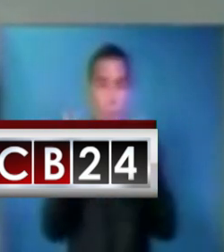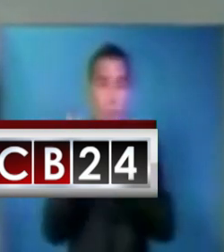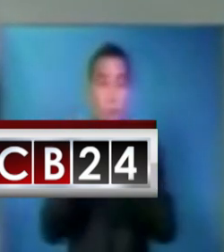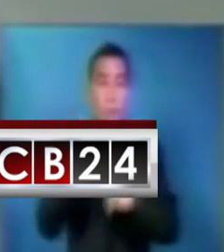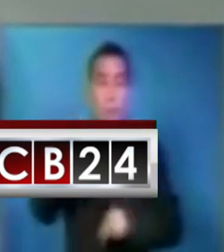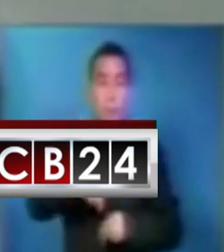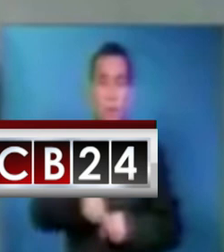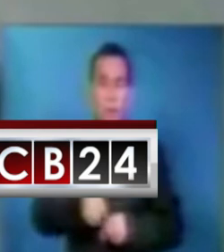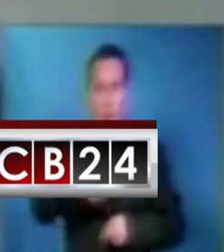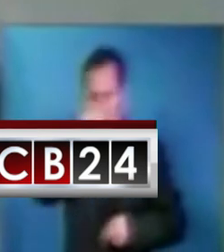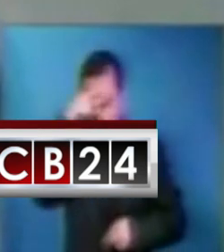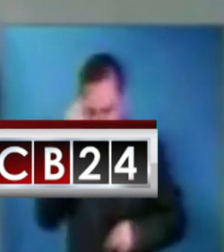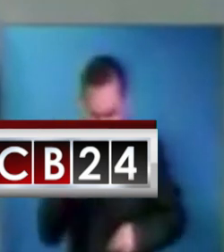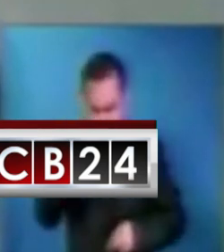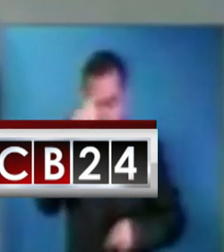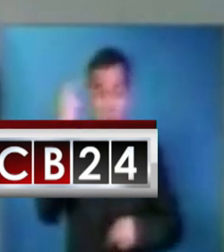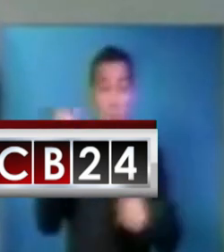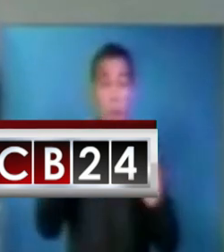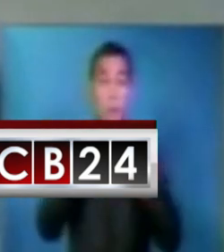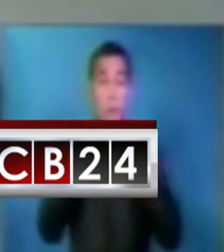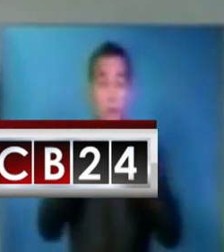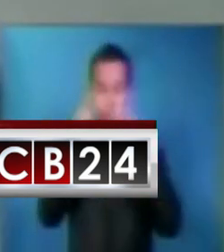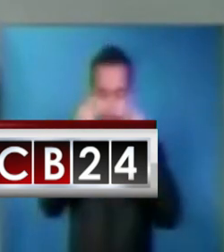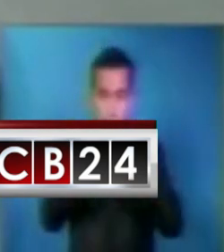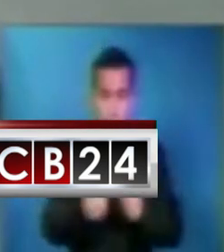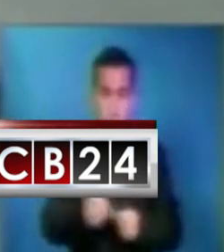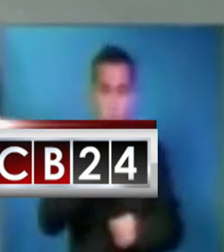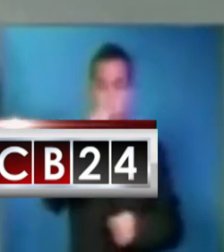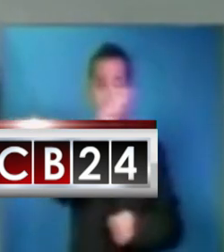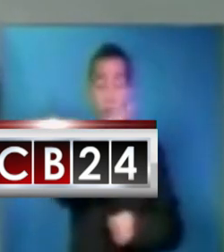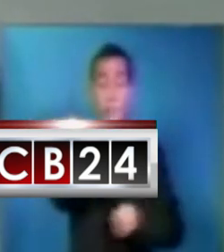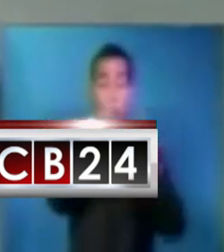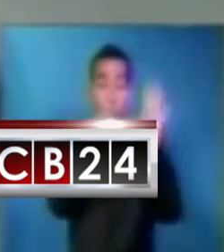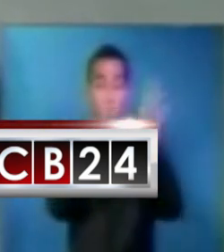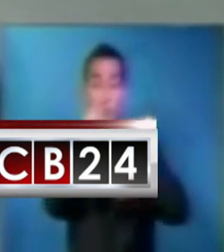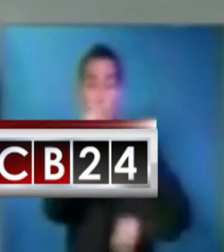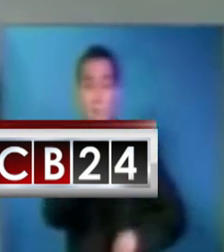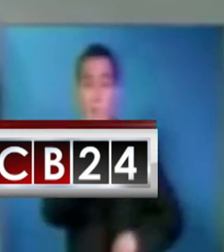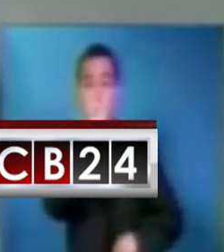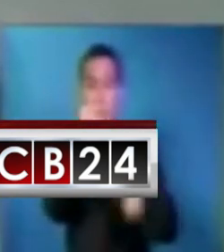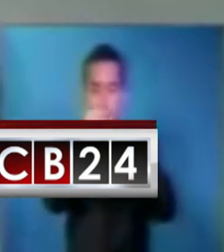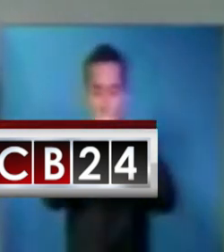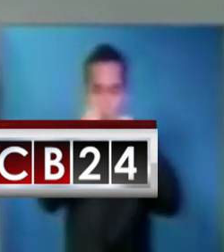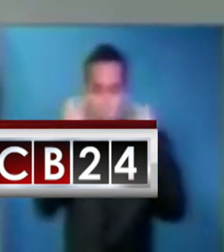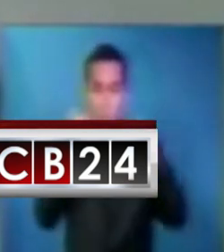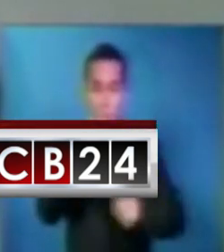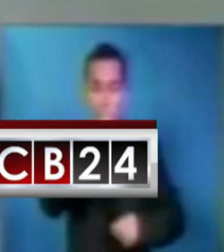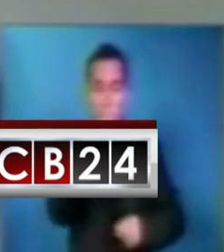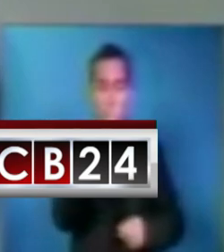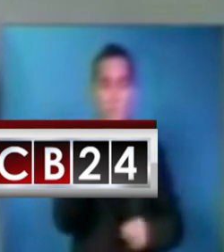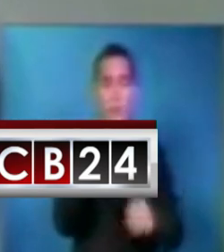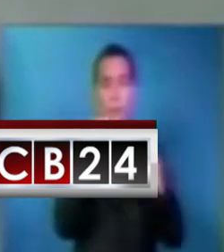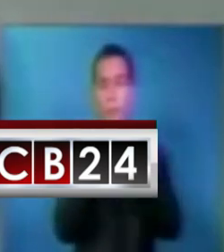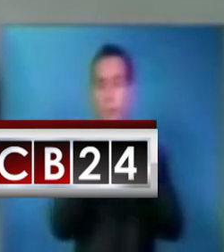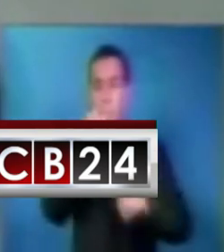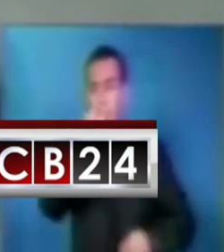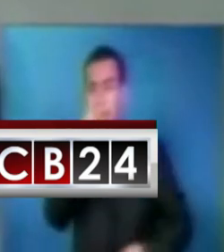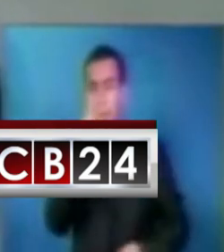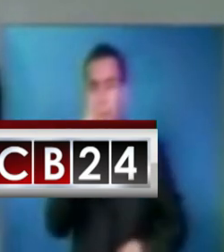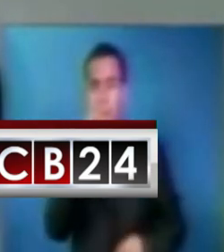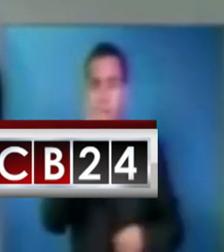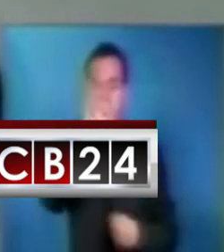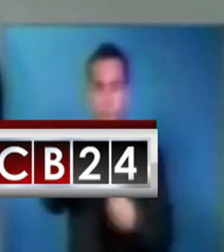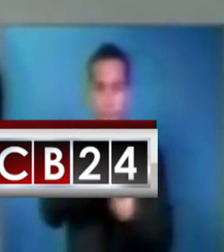cuenta con un presupuesto de 27.5 millones para la primera y segunda vuelta un sistema de